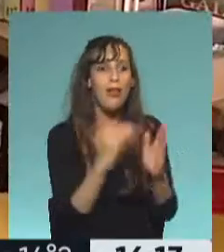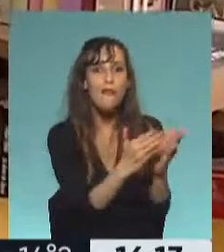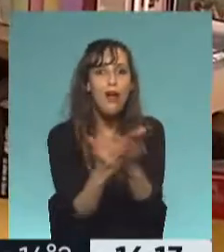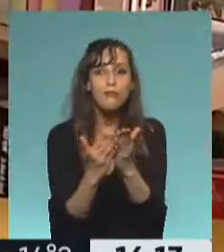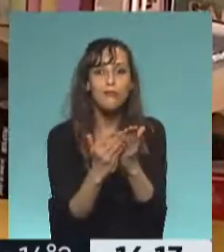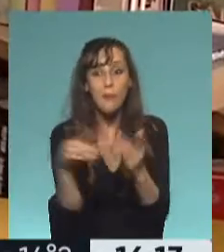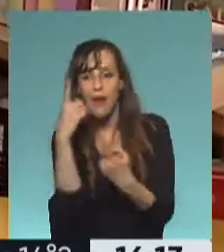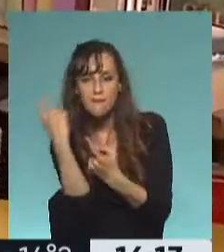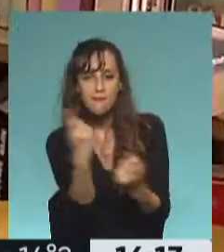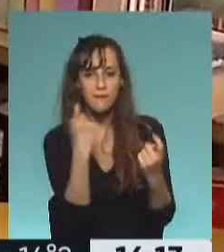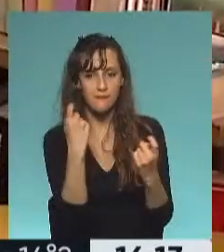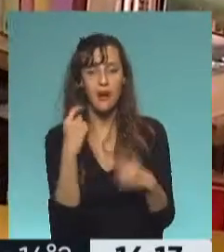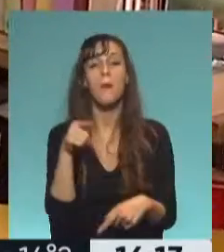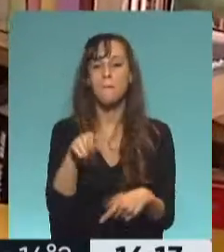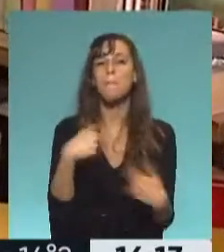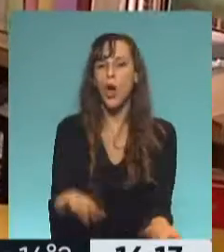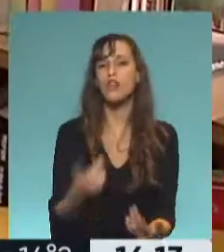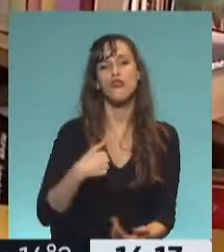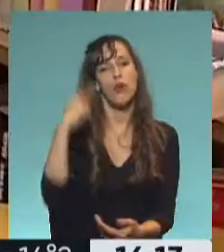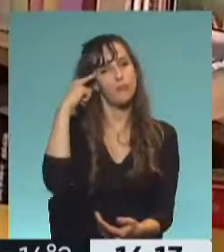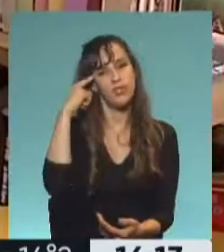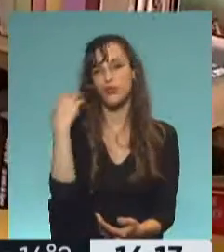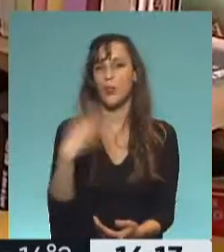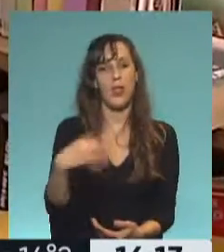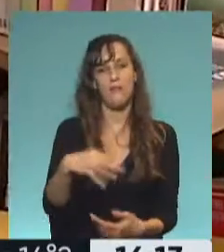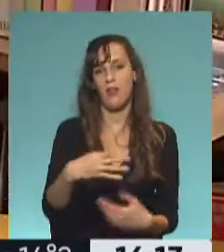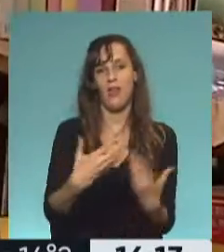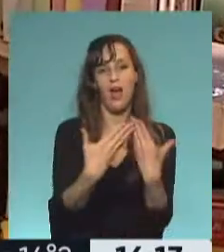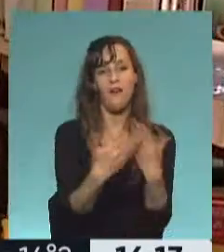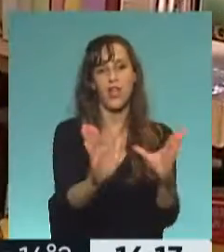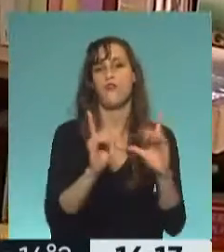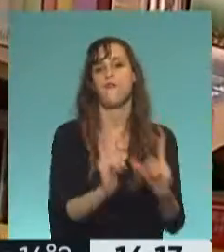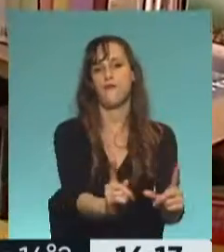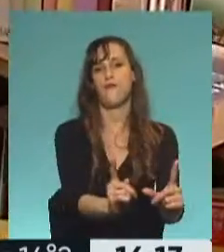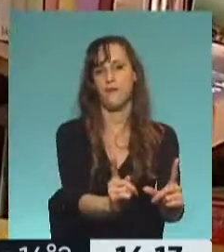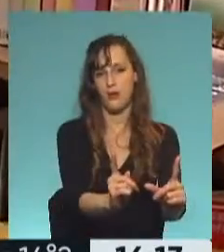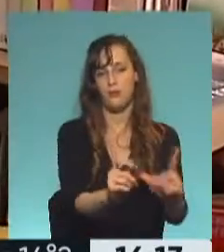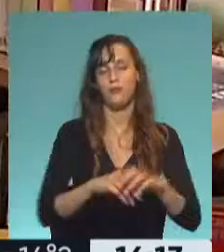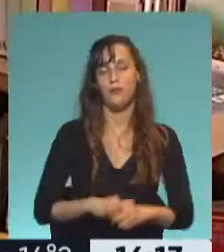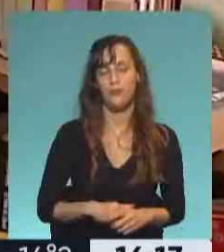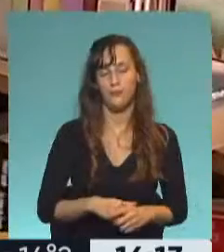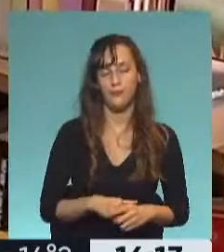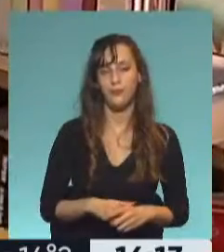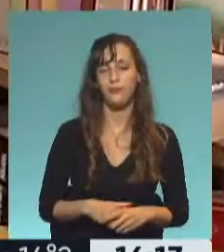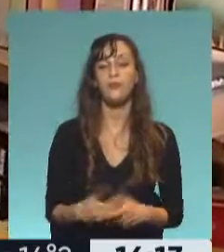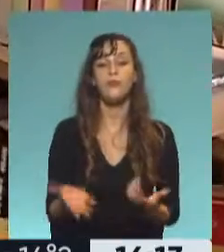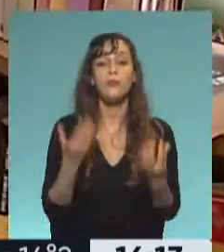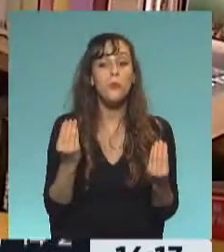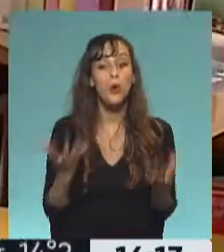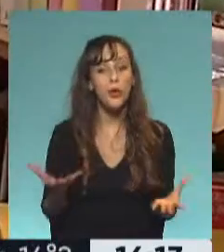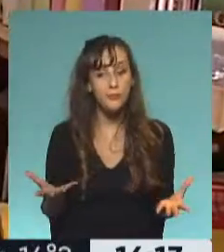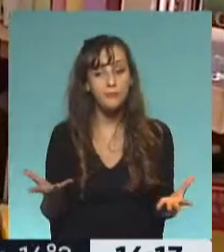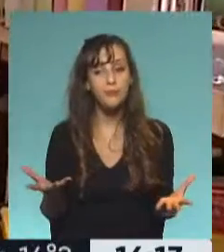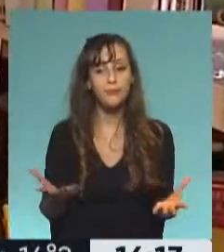mérito que merece que la librería se mantenga en pie, ¿verdad? Sin duda. Porque, además, sí,